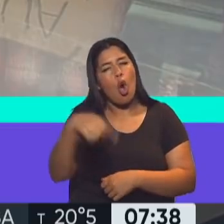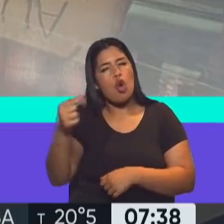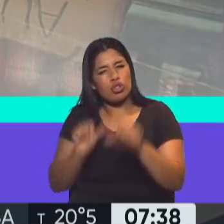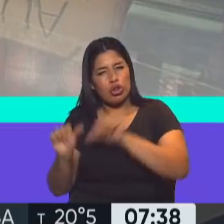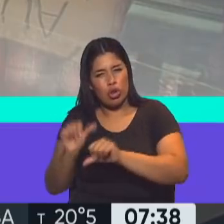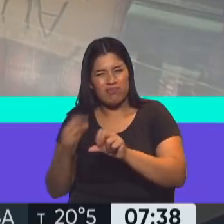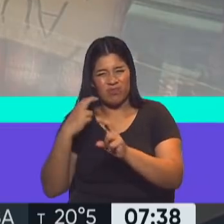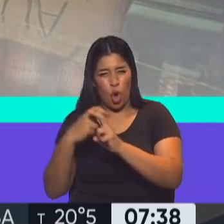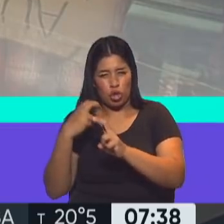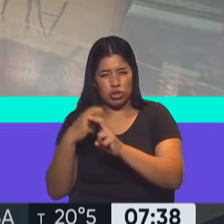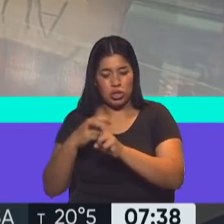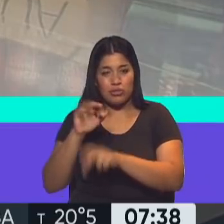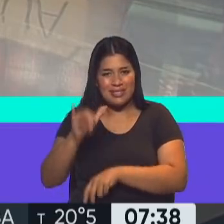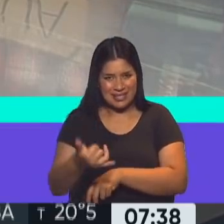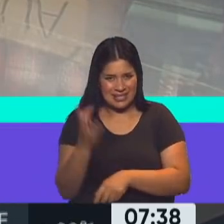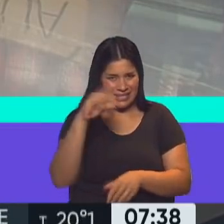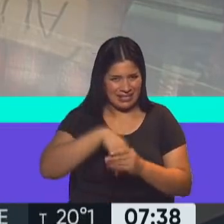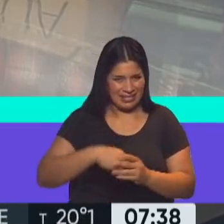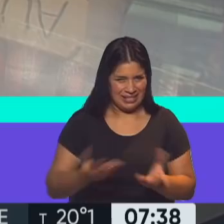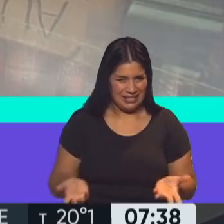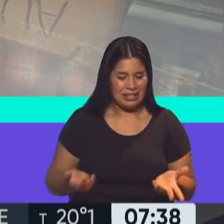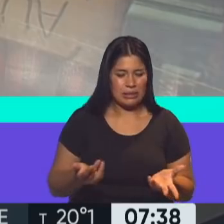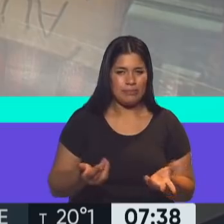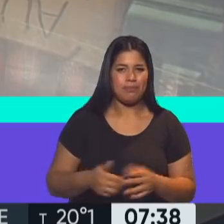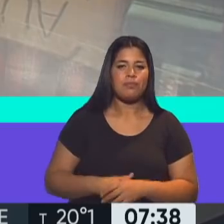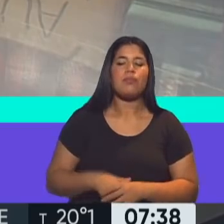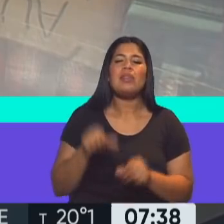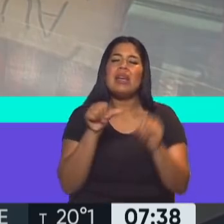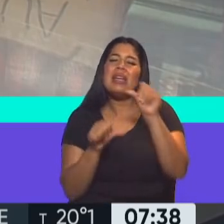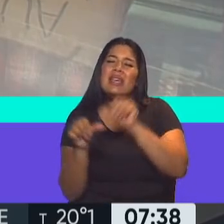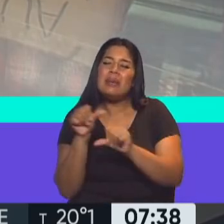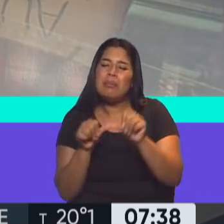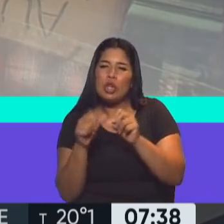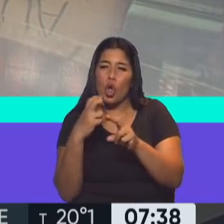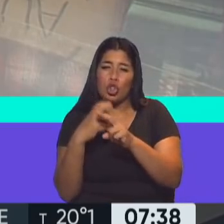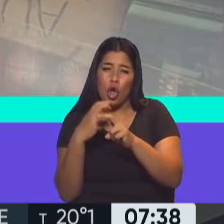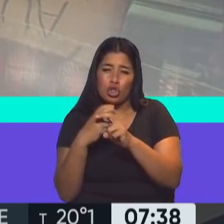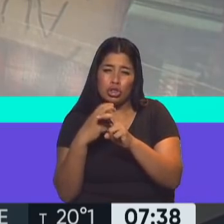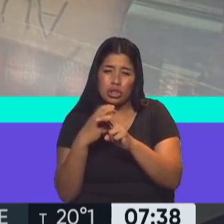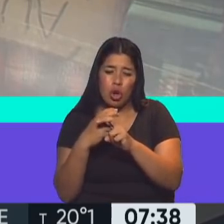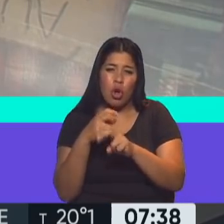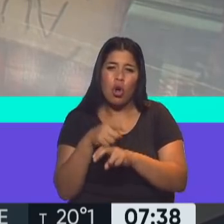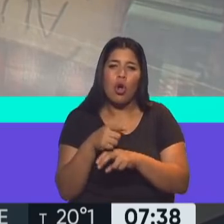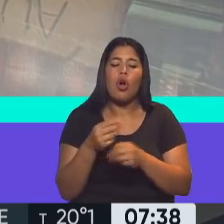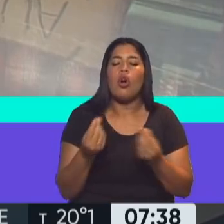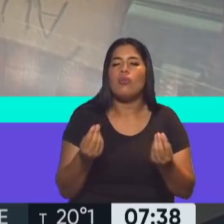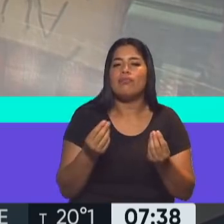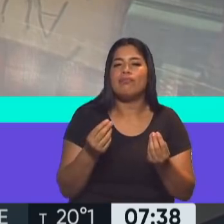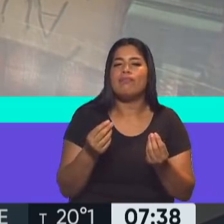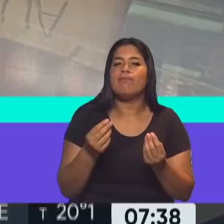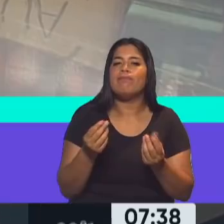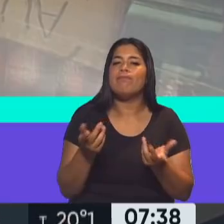en contra también de esta posición y de este otro químico que se utilizaría para la explotación metalífera minera allí en la